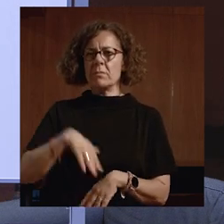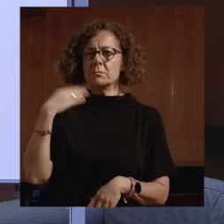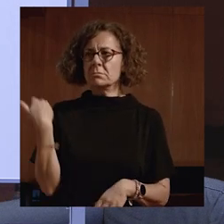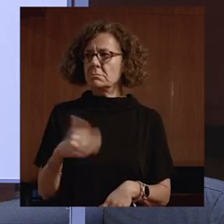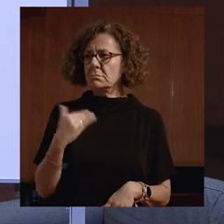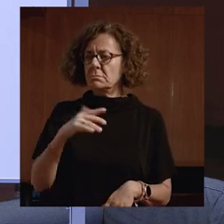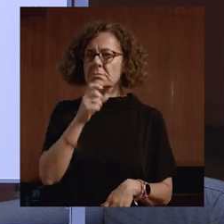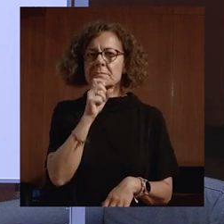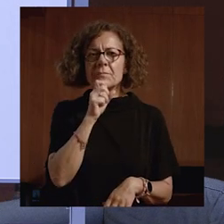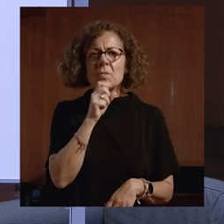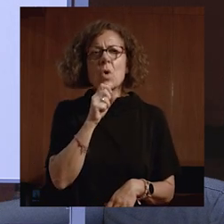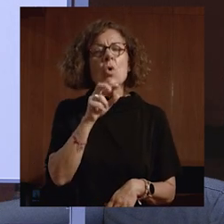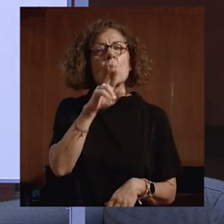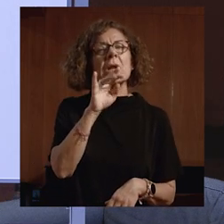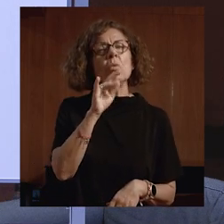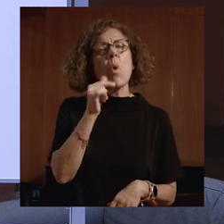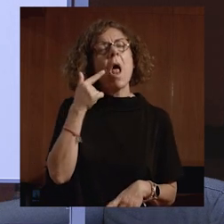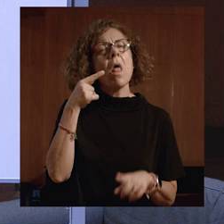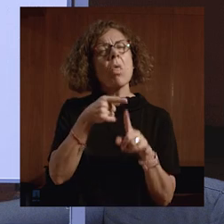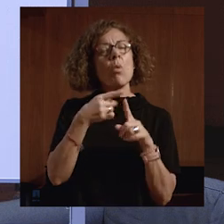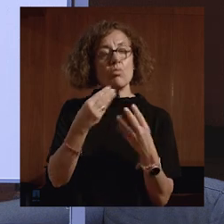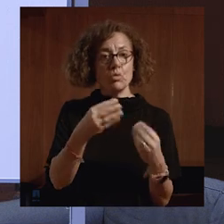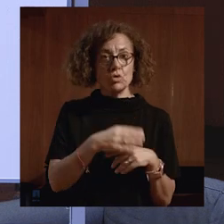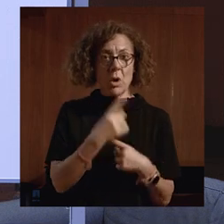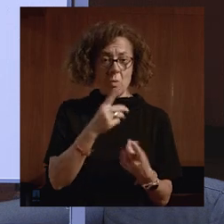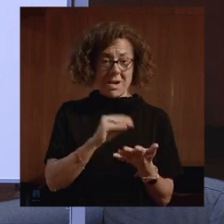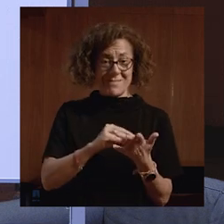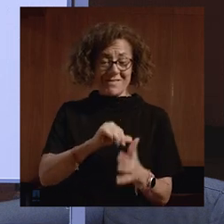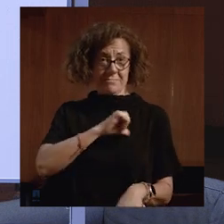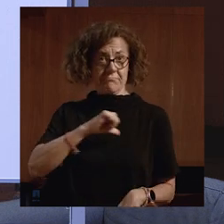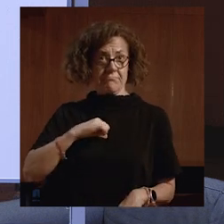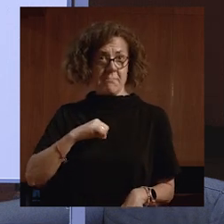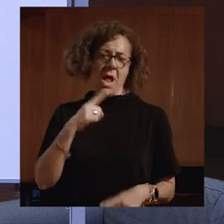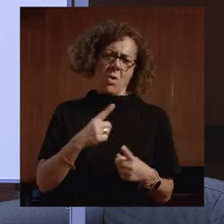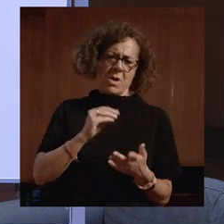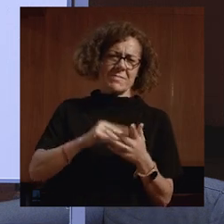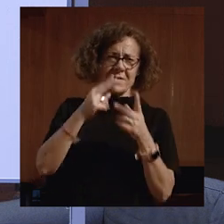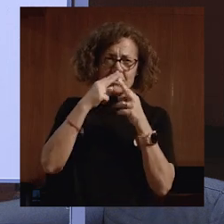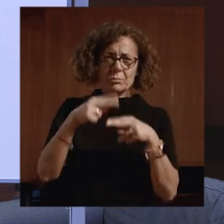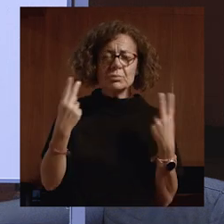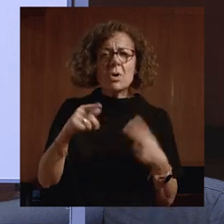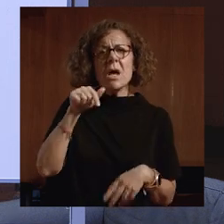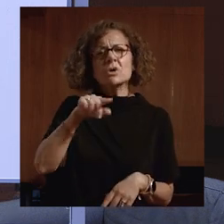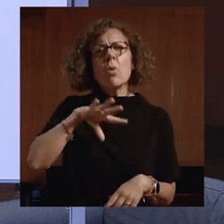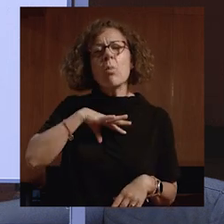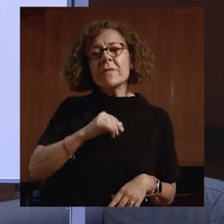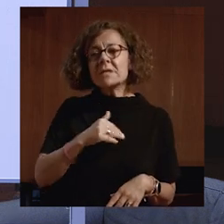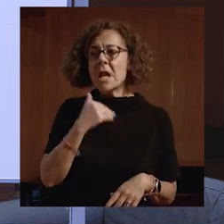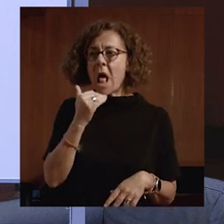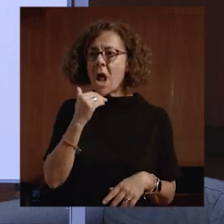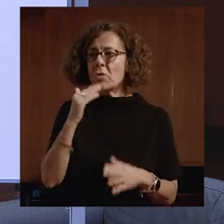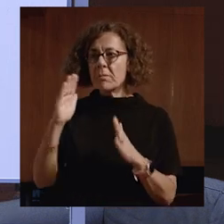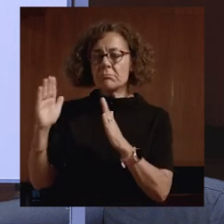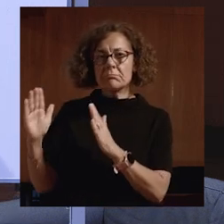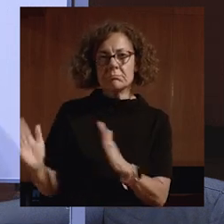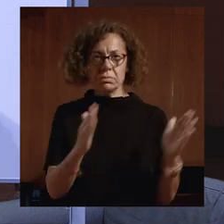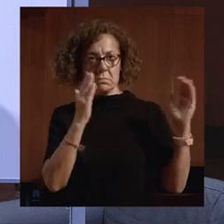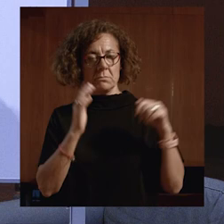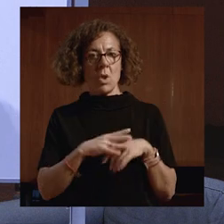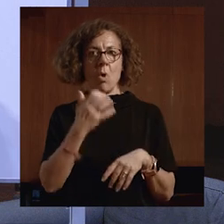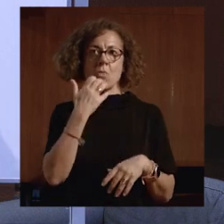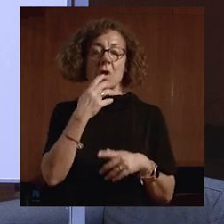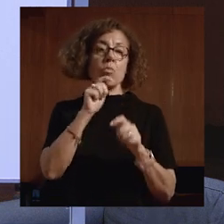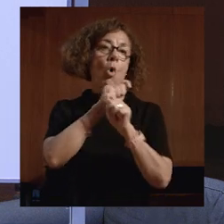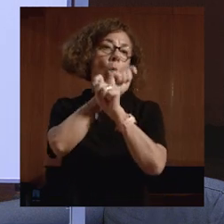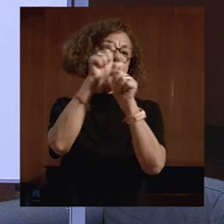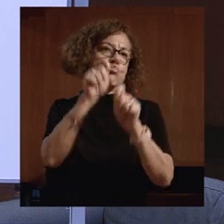es eso. Un ritual tiene muchas funciones. A veces son privados, a veces son públicos. Un ritual puede ser un rito de paso, por ejemplo, una boda,